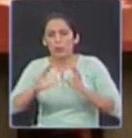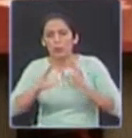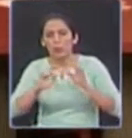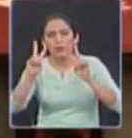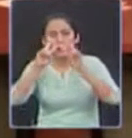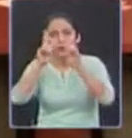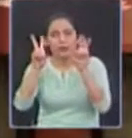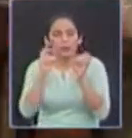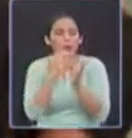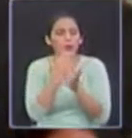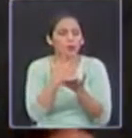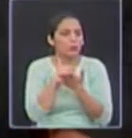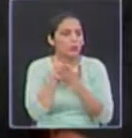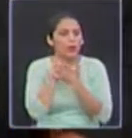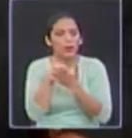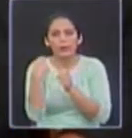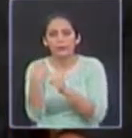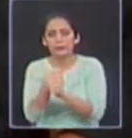atención a los ciudadanos